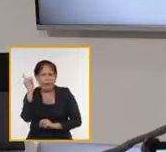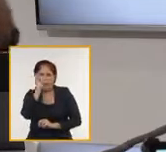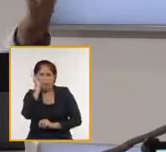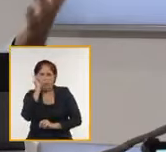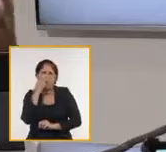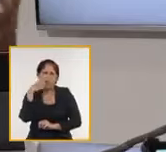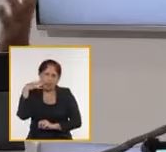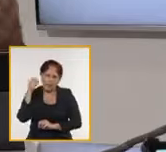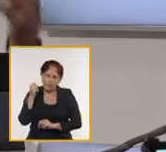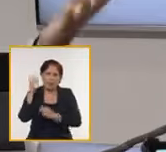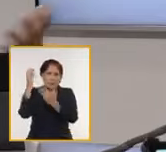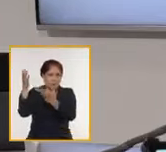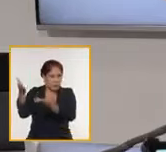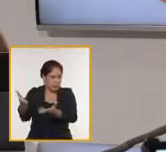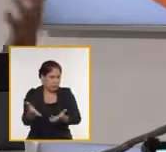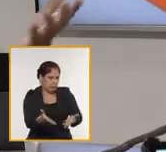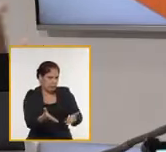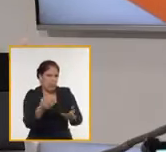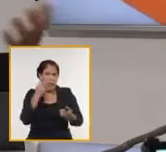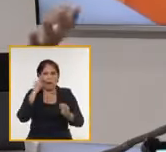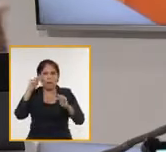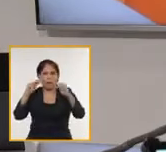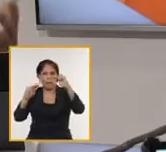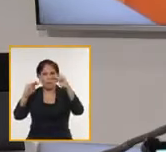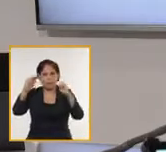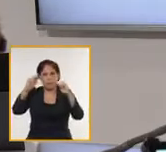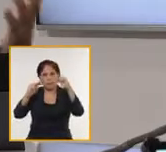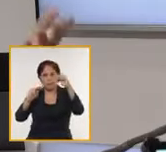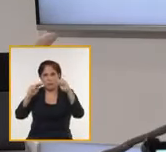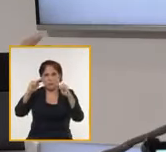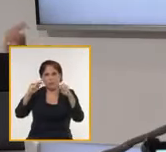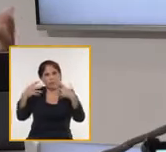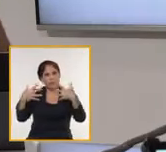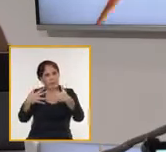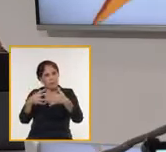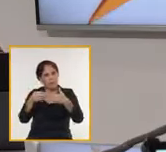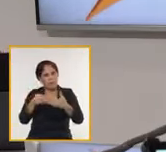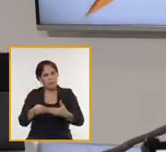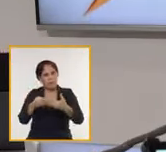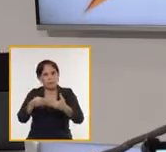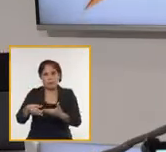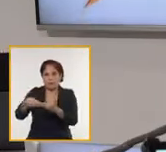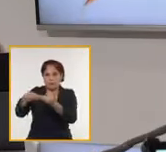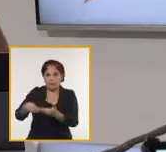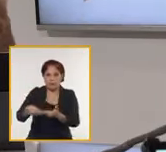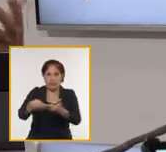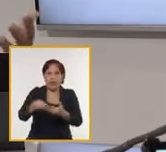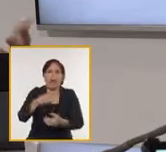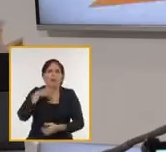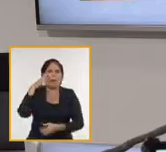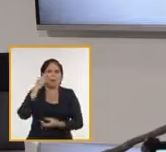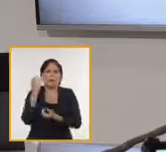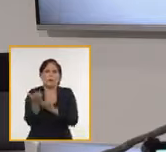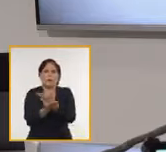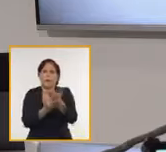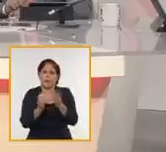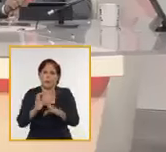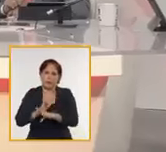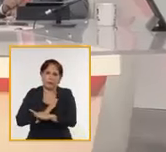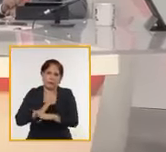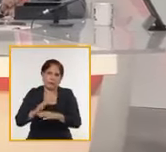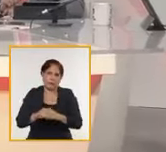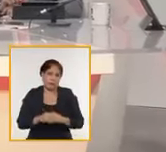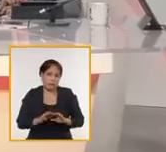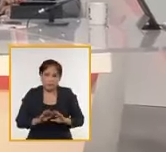la forma de mirarse, de relacionarse los líderes, se ve un ambiente diferente. Hay que